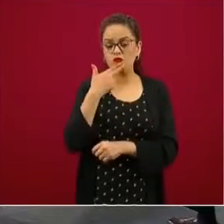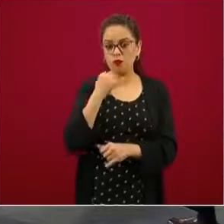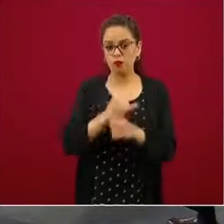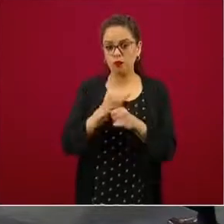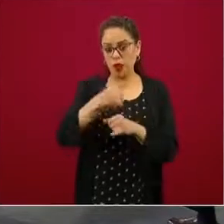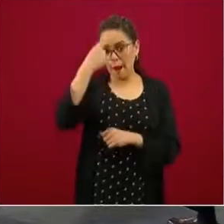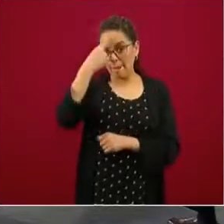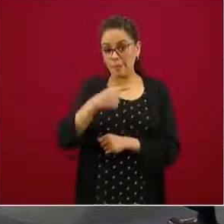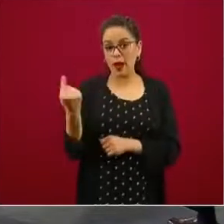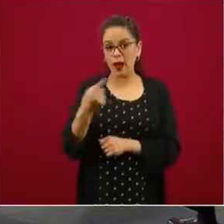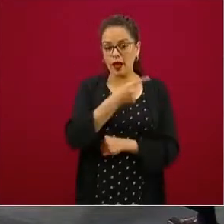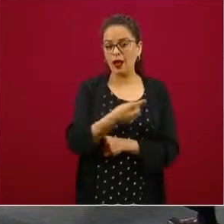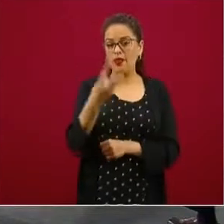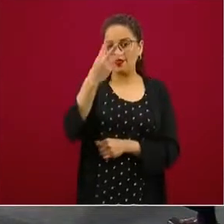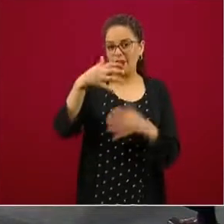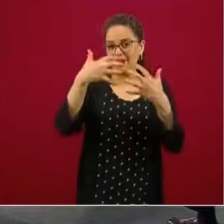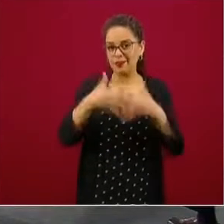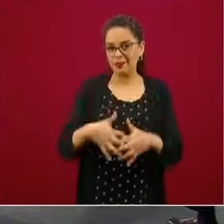industrias. La siguiente.